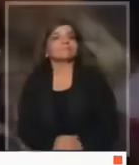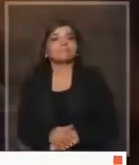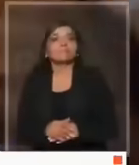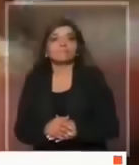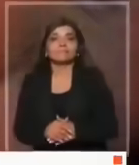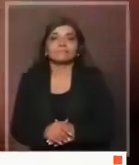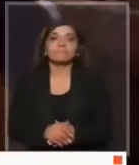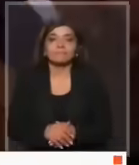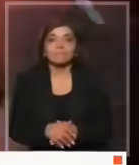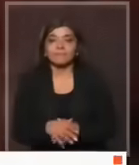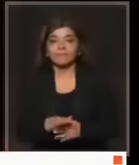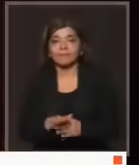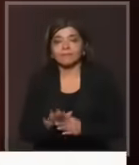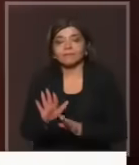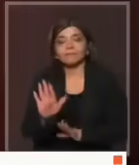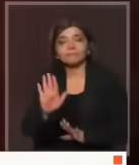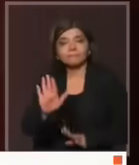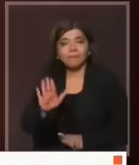hablar.